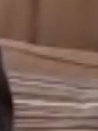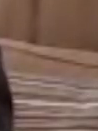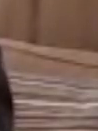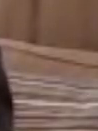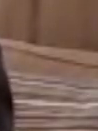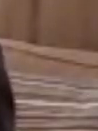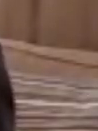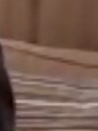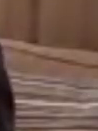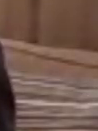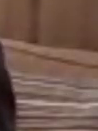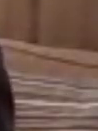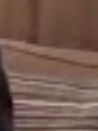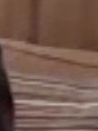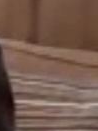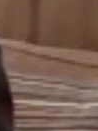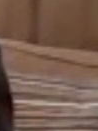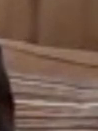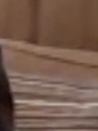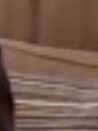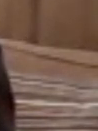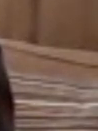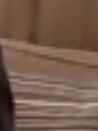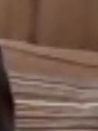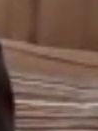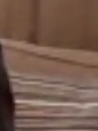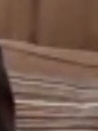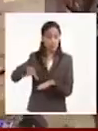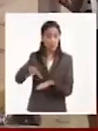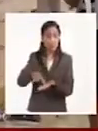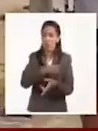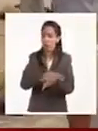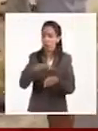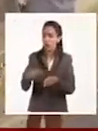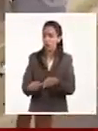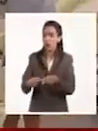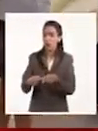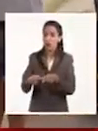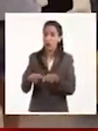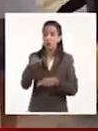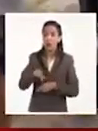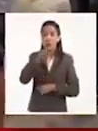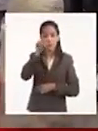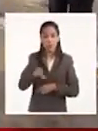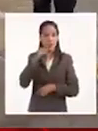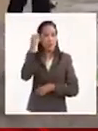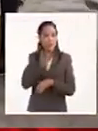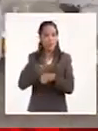que aquellos que fueron pagados por el gobierno de Estados Unidos para incitar esas demostraciones